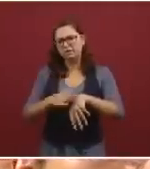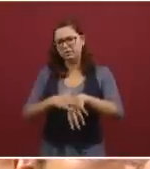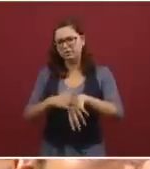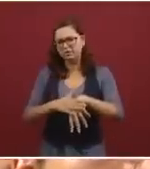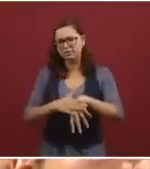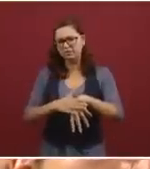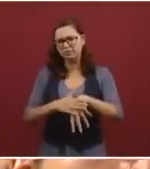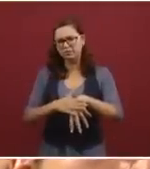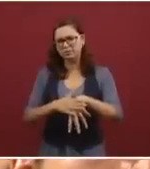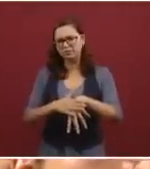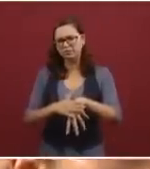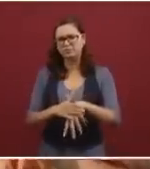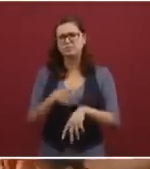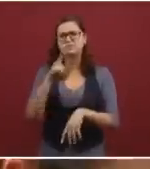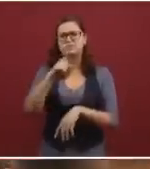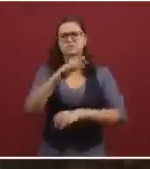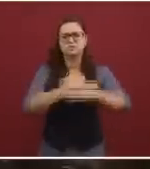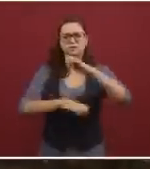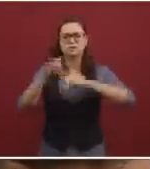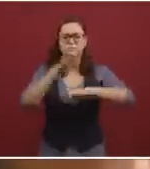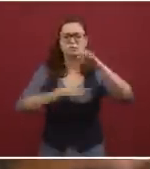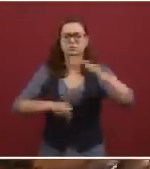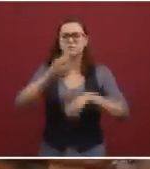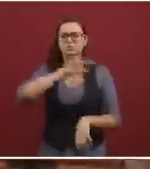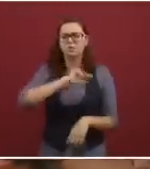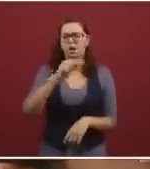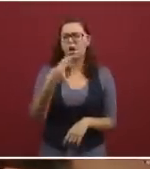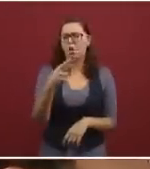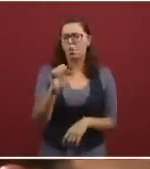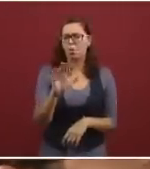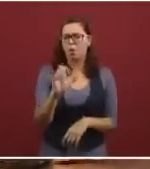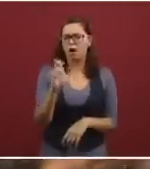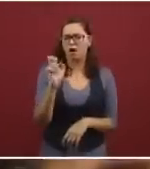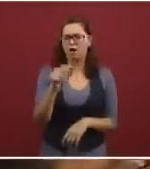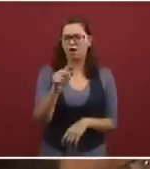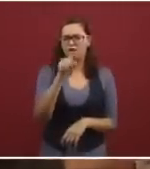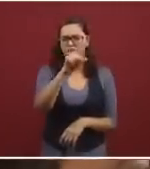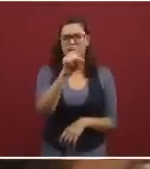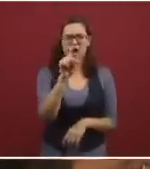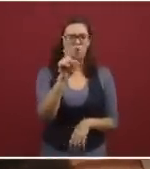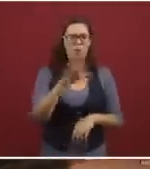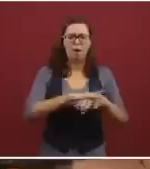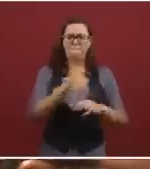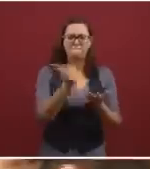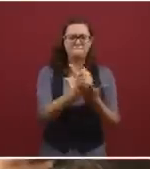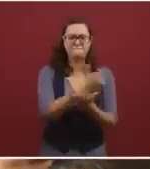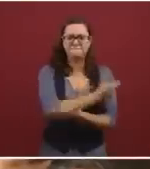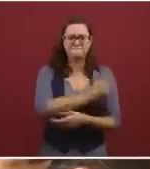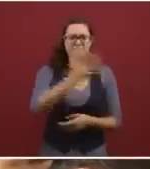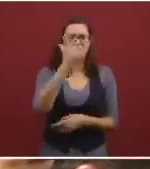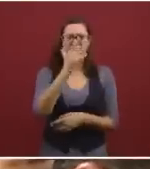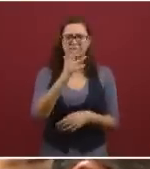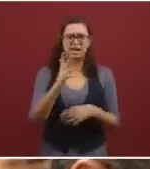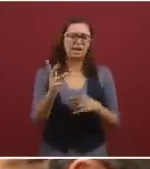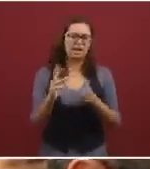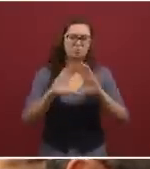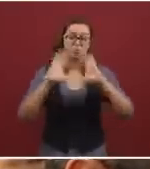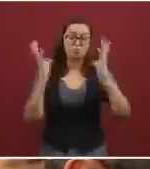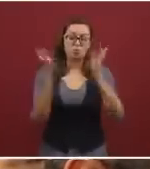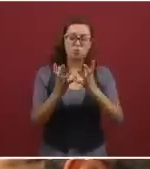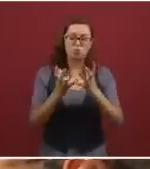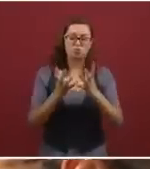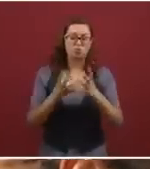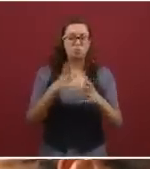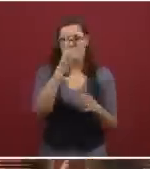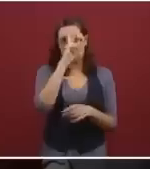la empresa privada Huacán, que es la empresa que vende el agua más cara de México y de algunas partes del mundo, como más cara que en